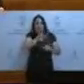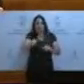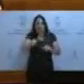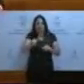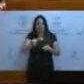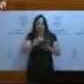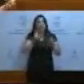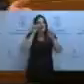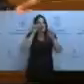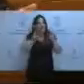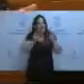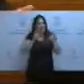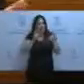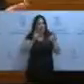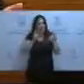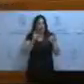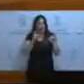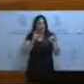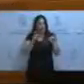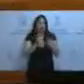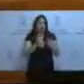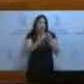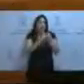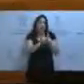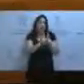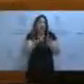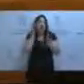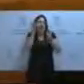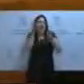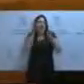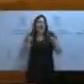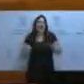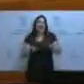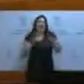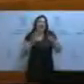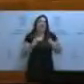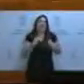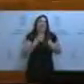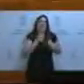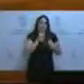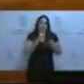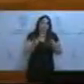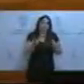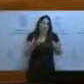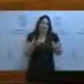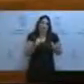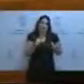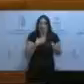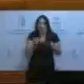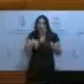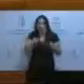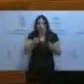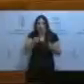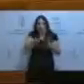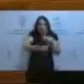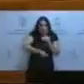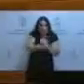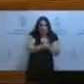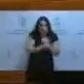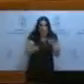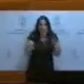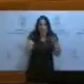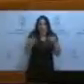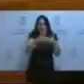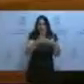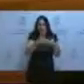lado, la manera más fiel posible, lo que ese animal viviría en libertad. Por supuesto, son ejemplares que no podrían ser soltados de otra manera, que han nacido en cautividad y su sociabilización